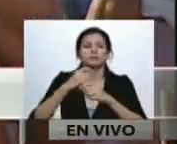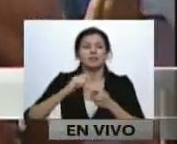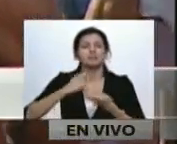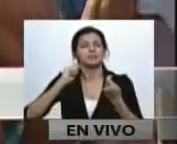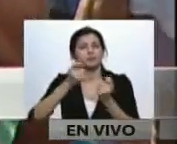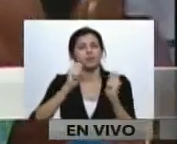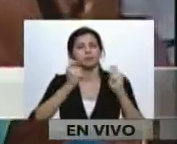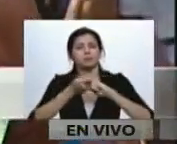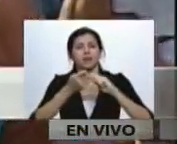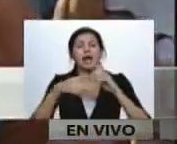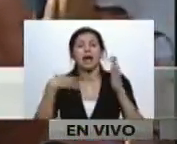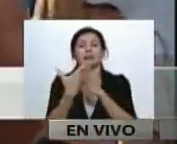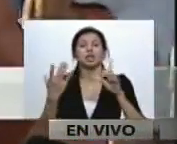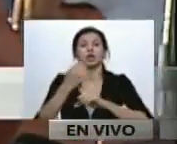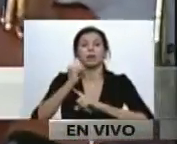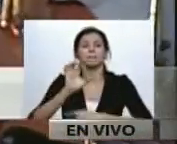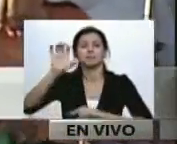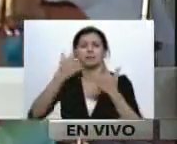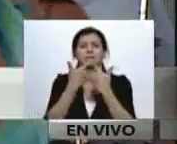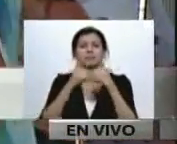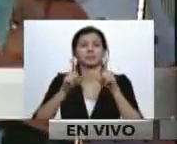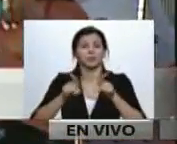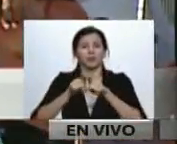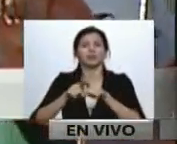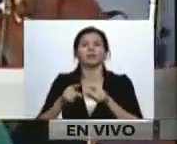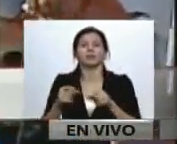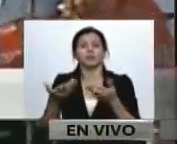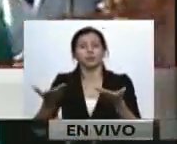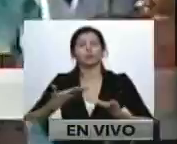dejó, la patria de Bolívar. Que así sea.